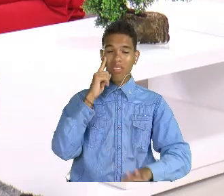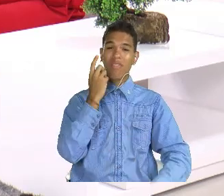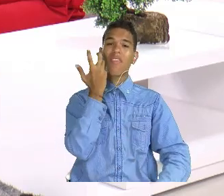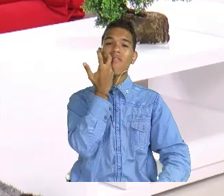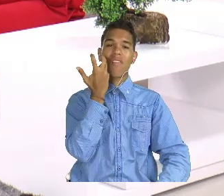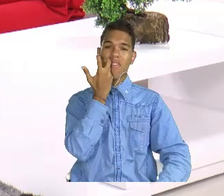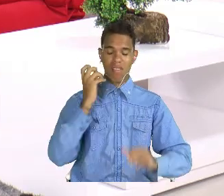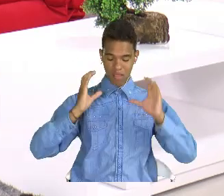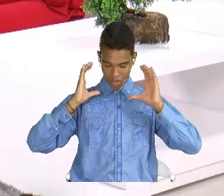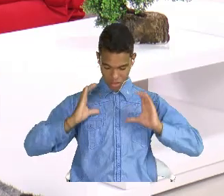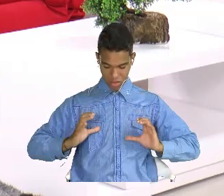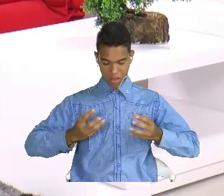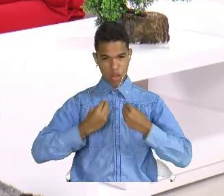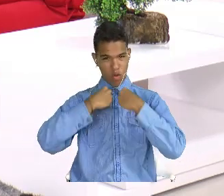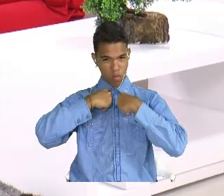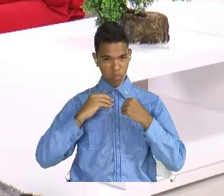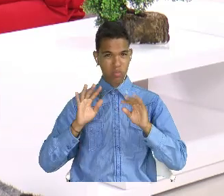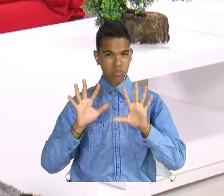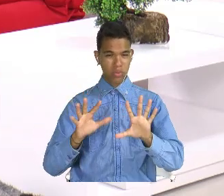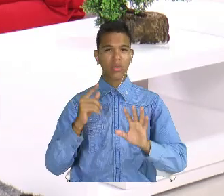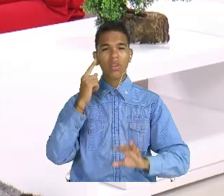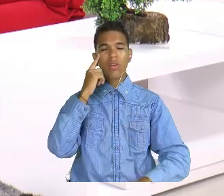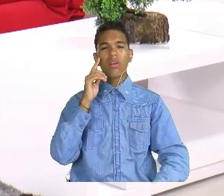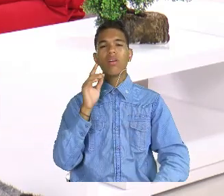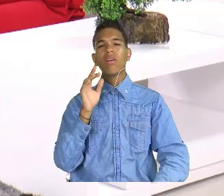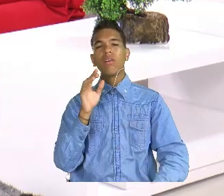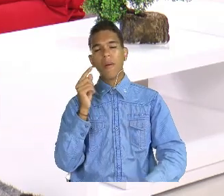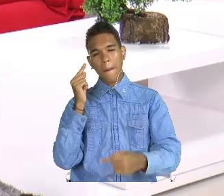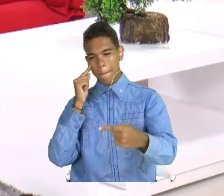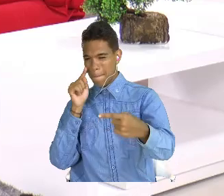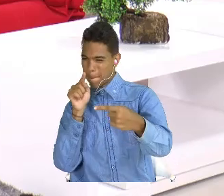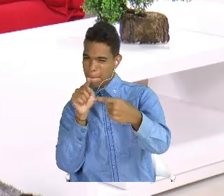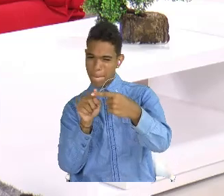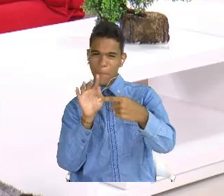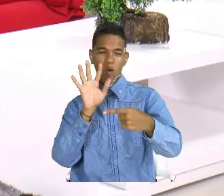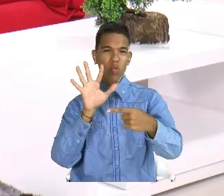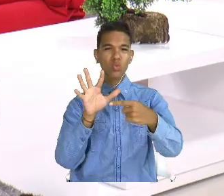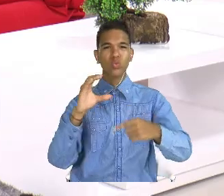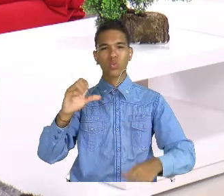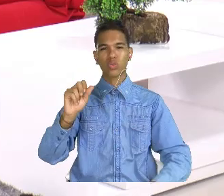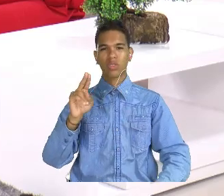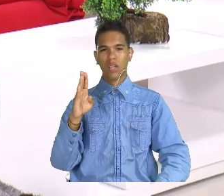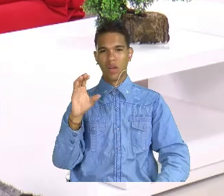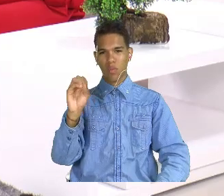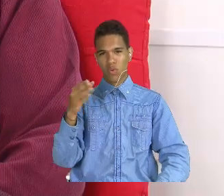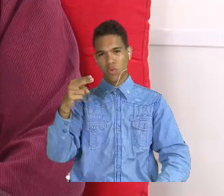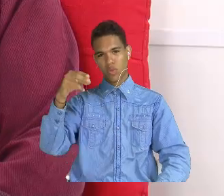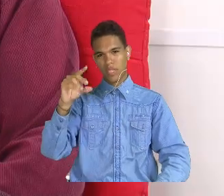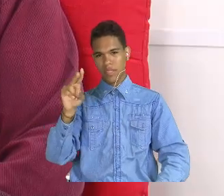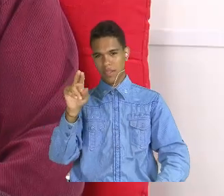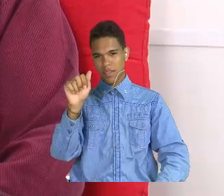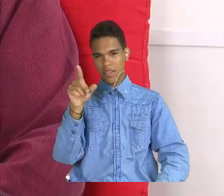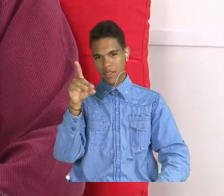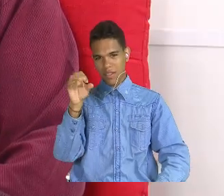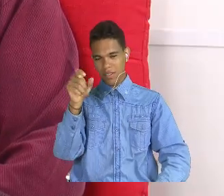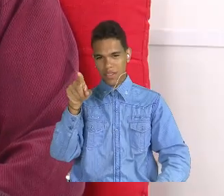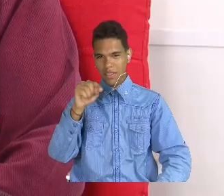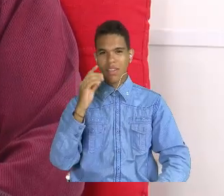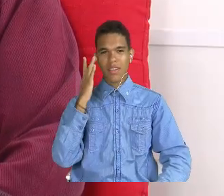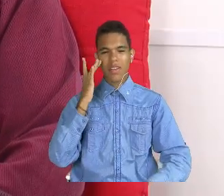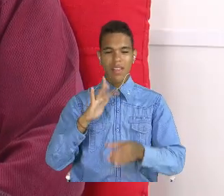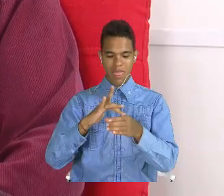básicamente con el mecanismo de los carbohidratos. La glucosa se aumenta en